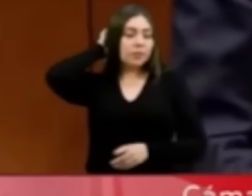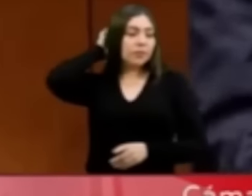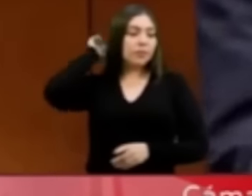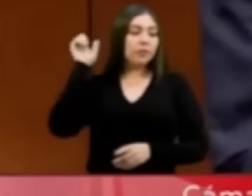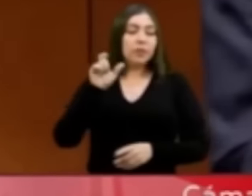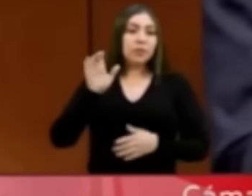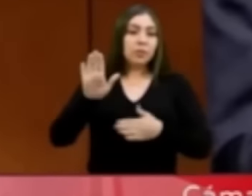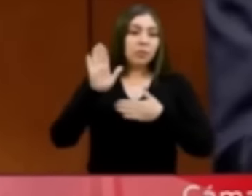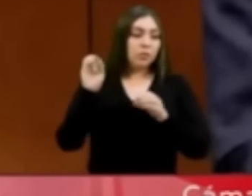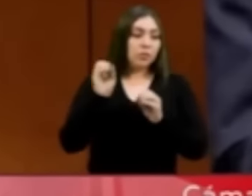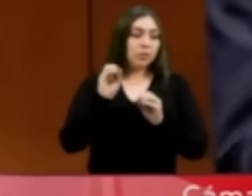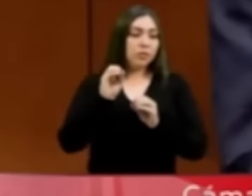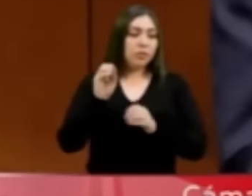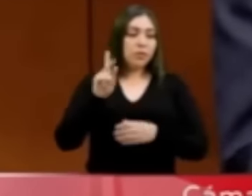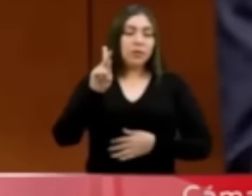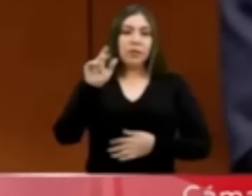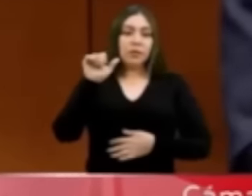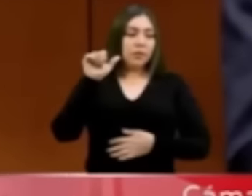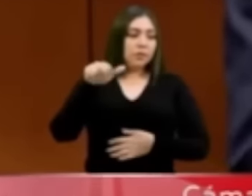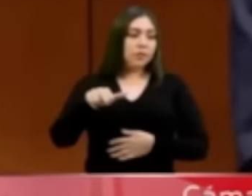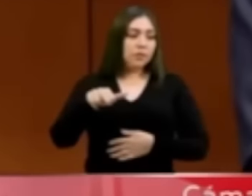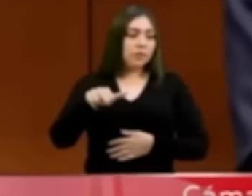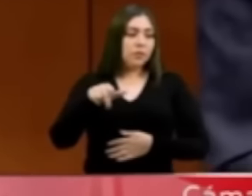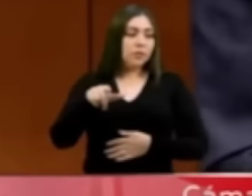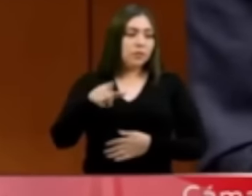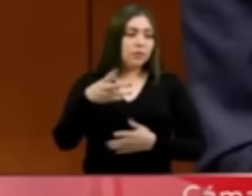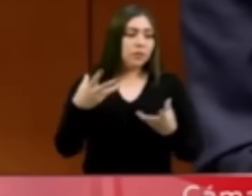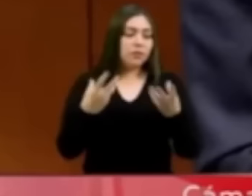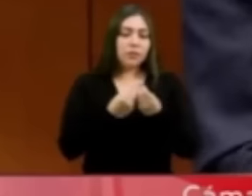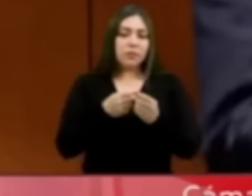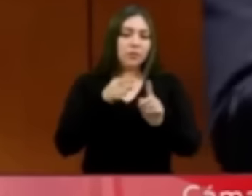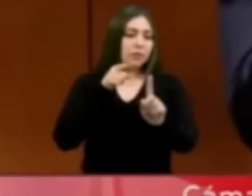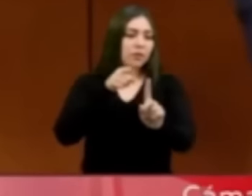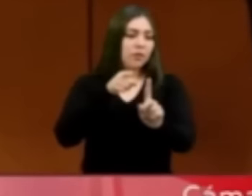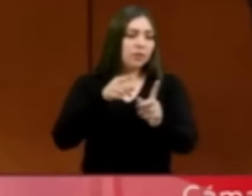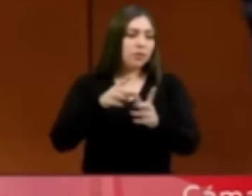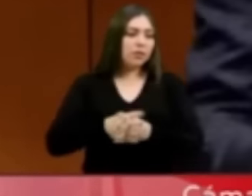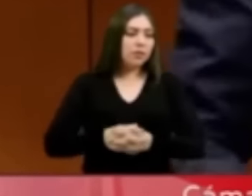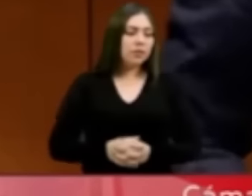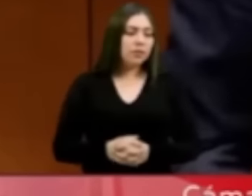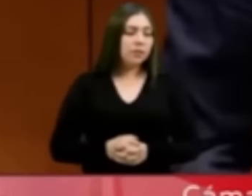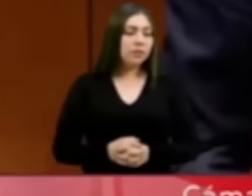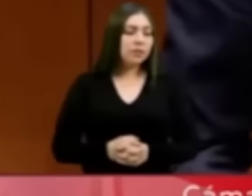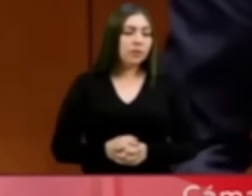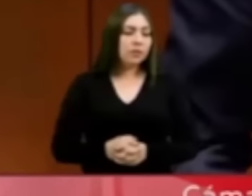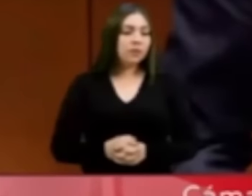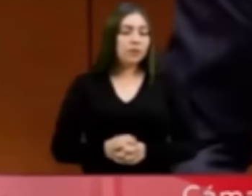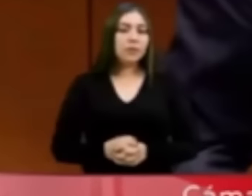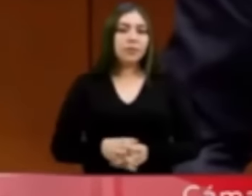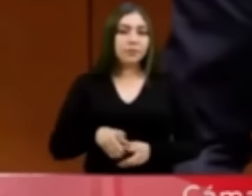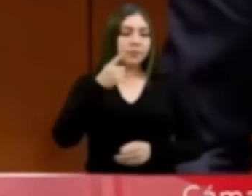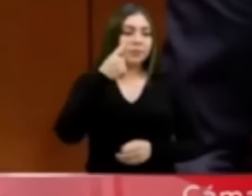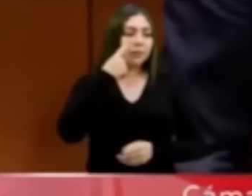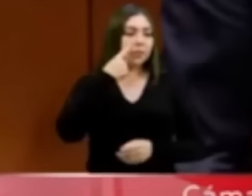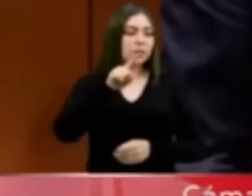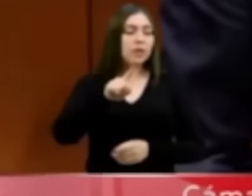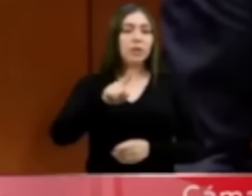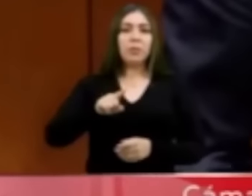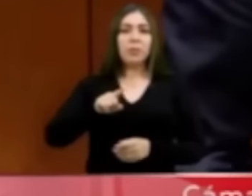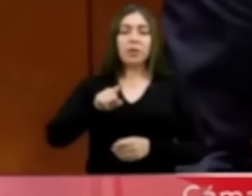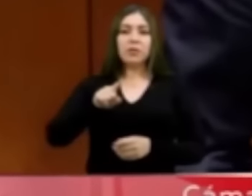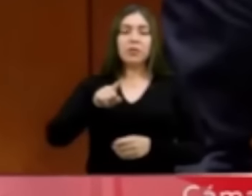el Partido Acción Nacional estuvo contigo y estuvo a favor de que se le liberara.